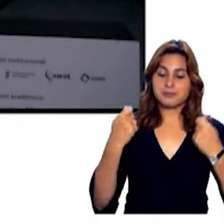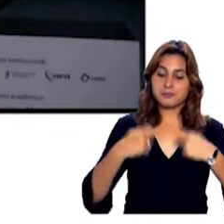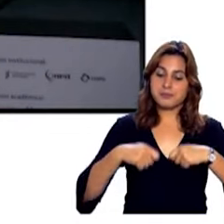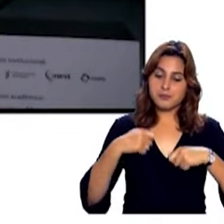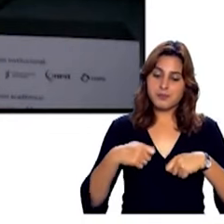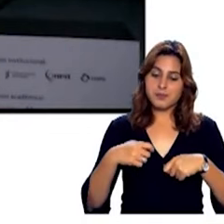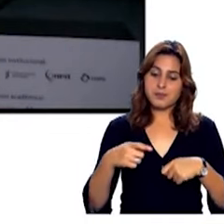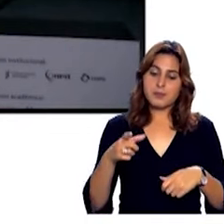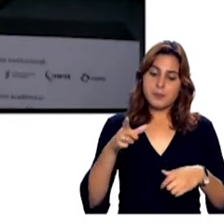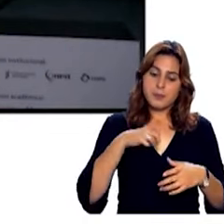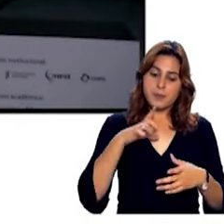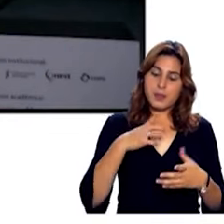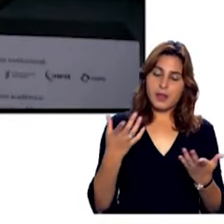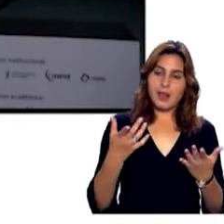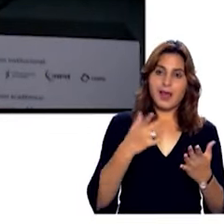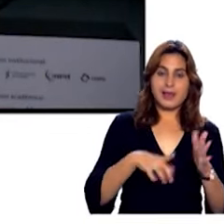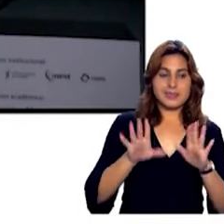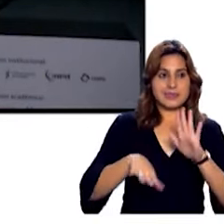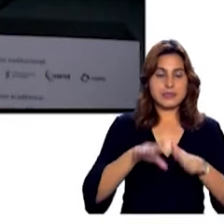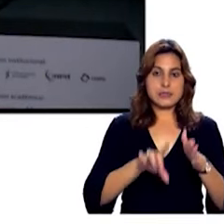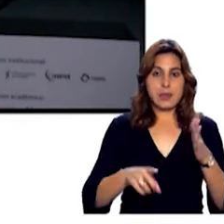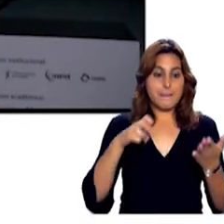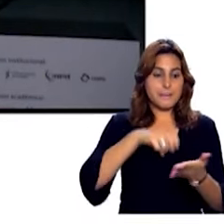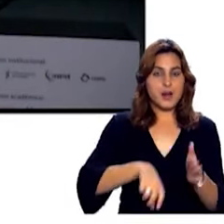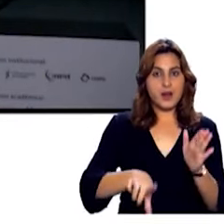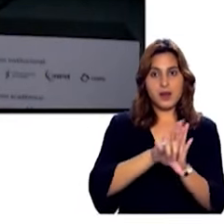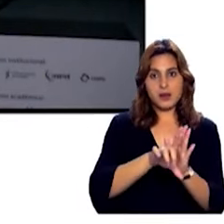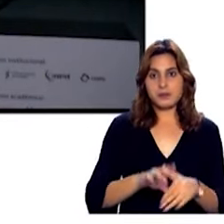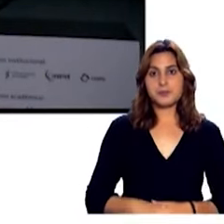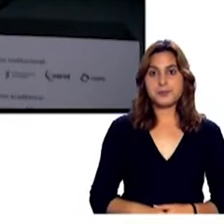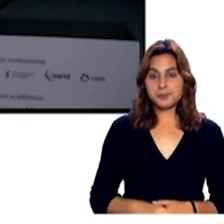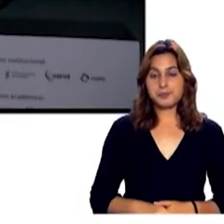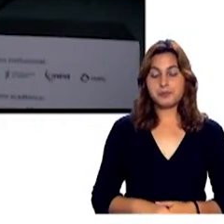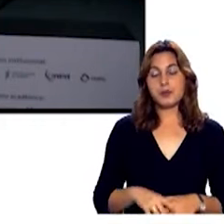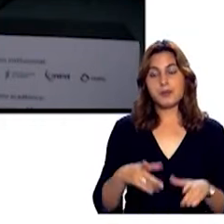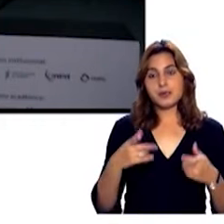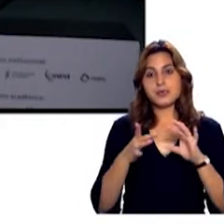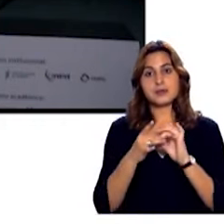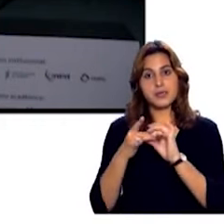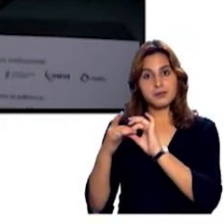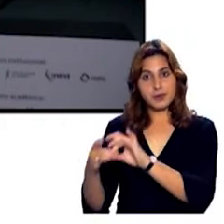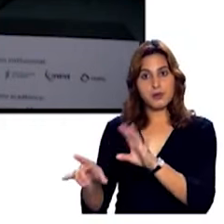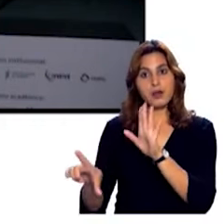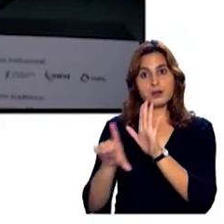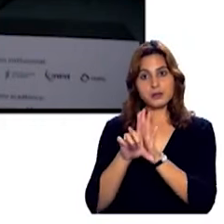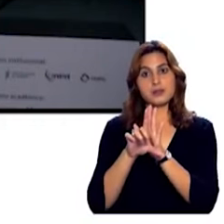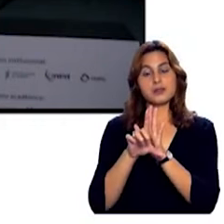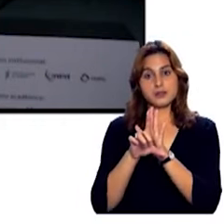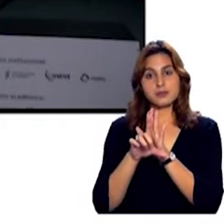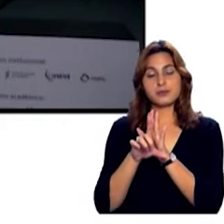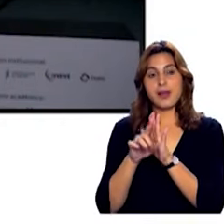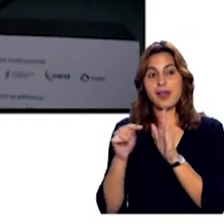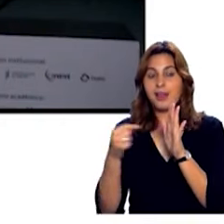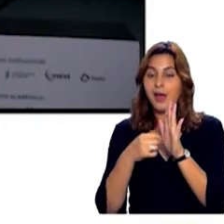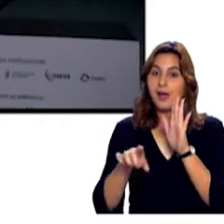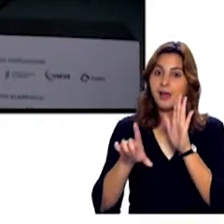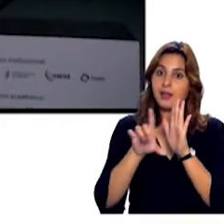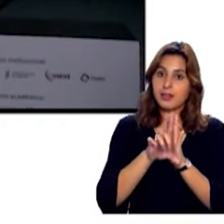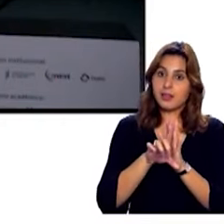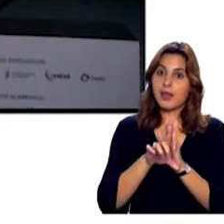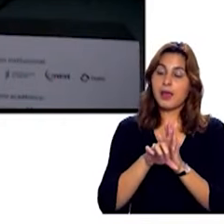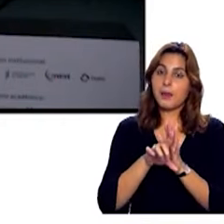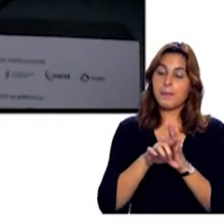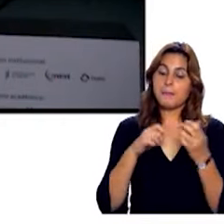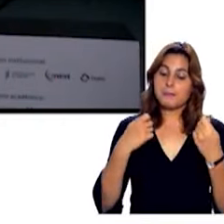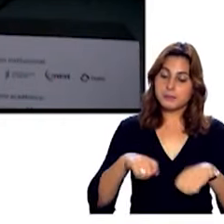tanto no pueden estar Más Que vinculados por la Ley y la Ley es la Ley que aparece publicada en los boletines oficiales en